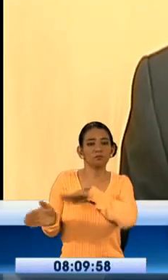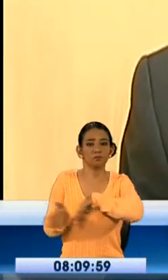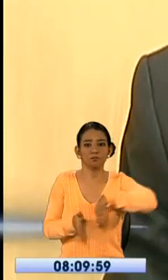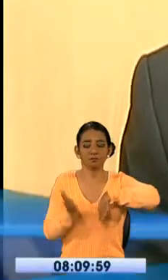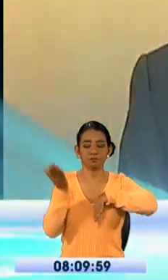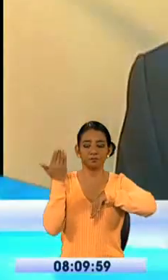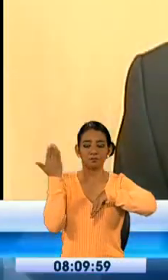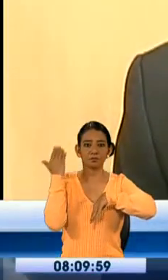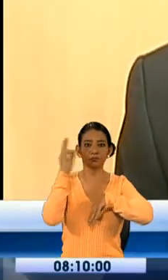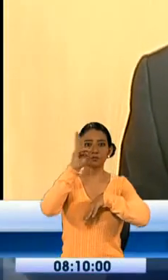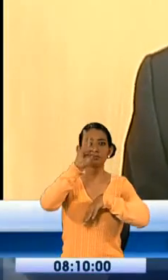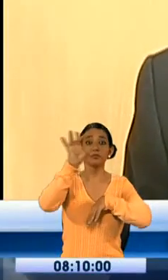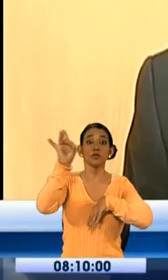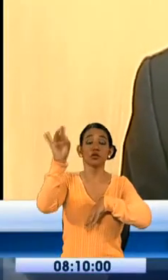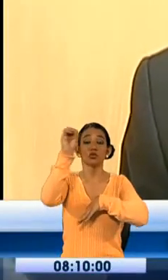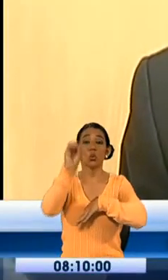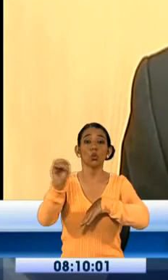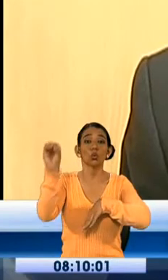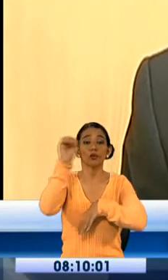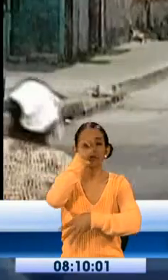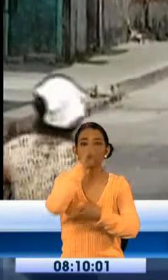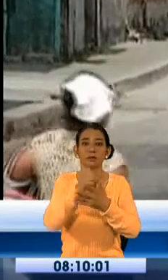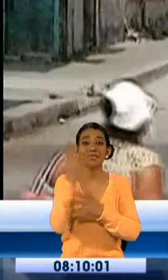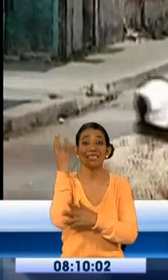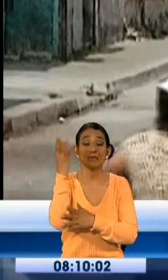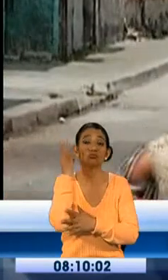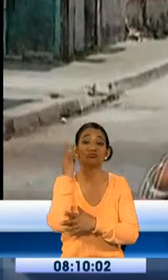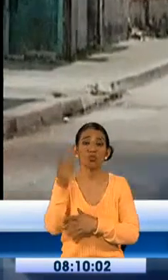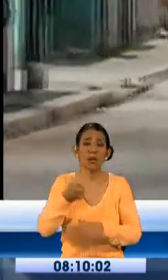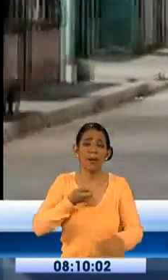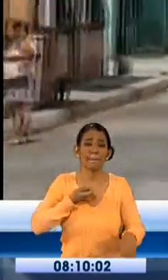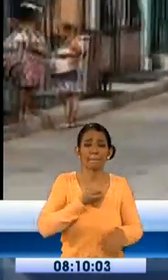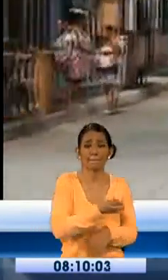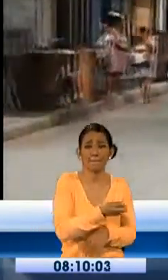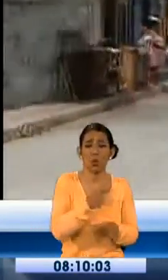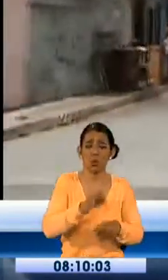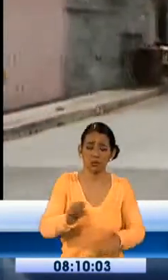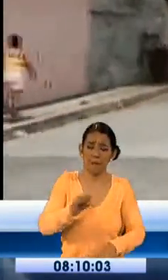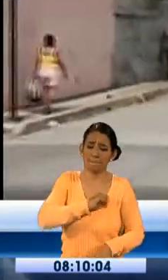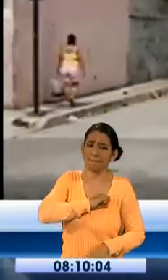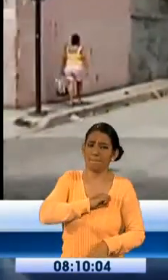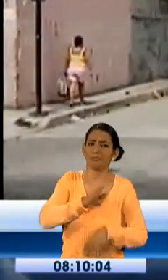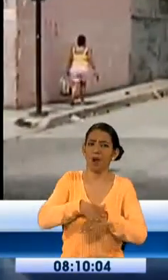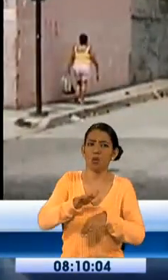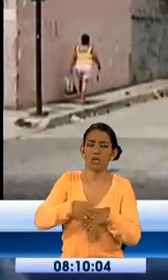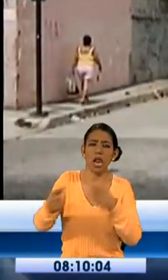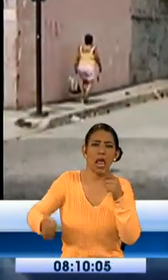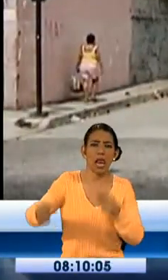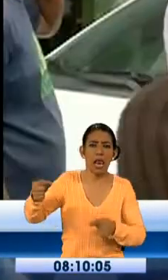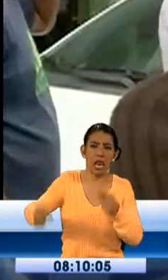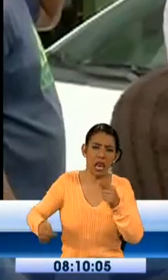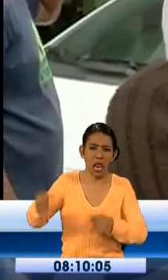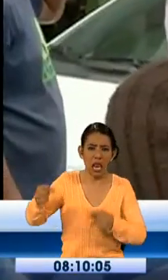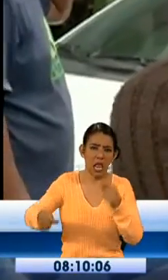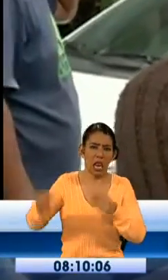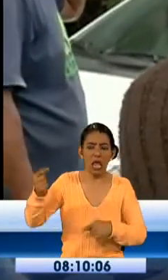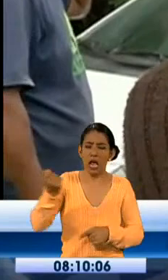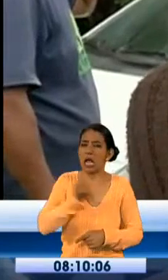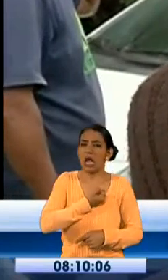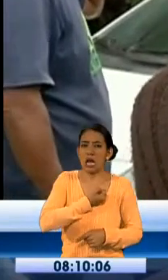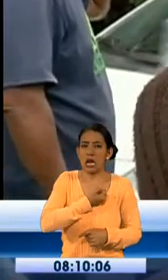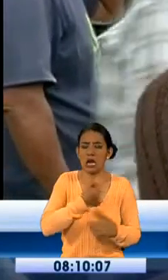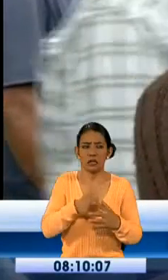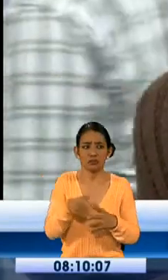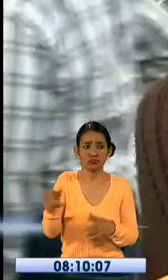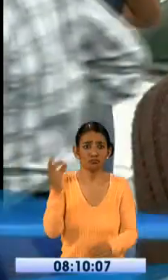fue herida con arma blanca. El momento en que tenían una discusión, pues... Entonces ya, pues esta mujer